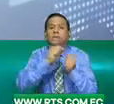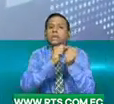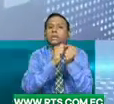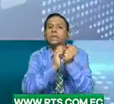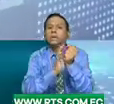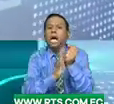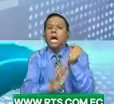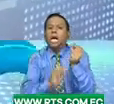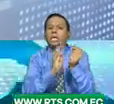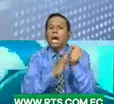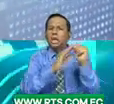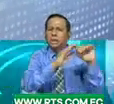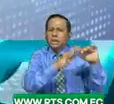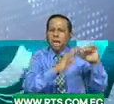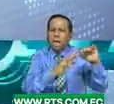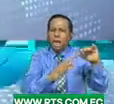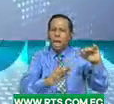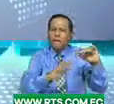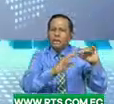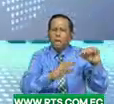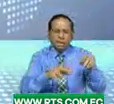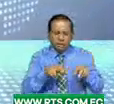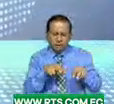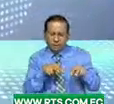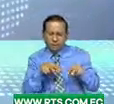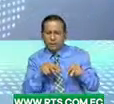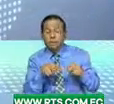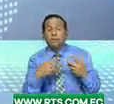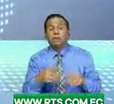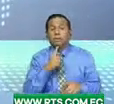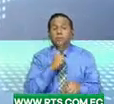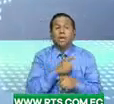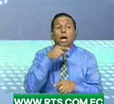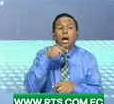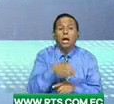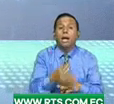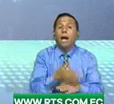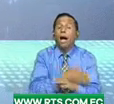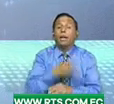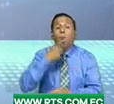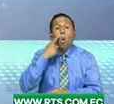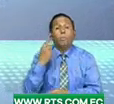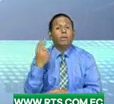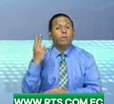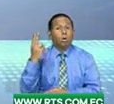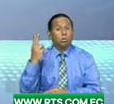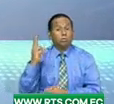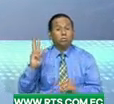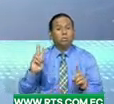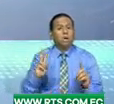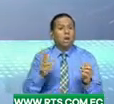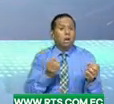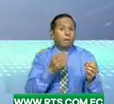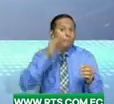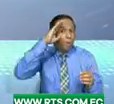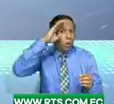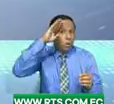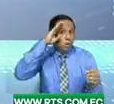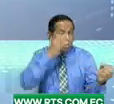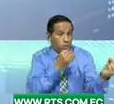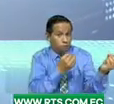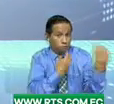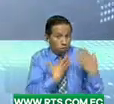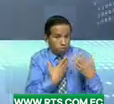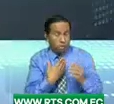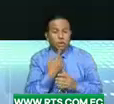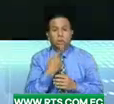está impregnada la sangre en la acera. Es aquí el lugar donde dos sujetos, que según un reporte policial nos